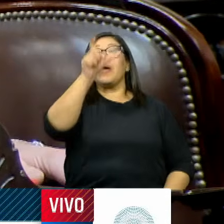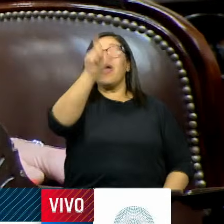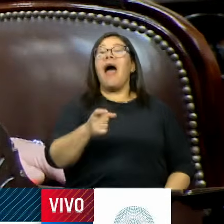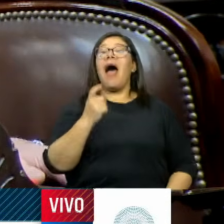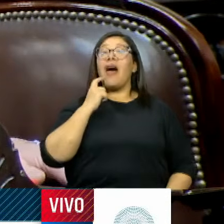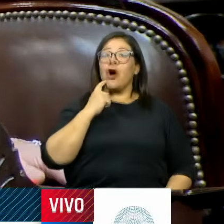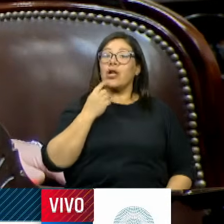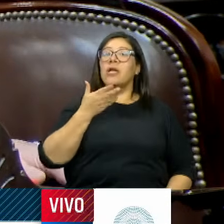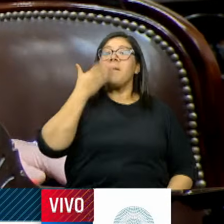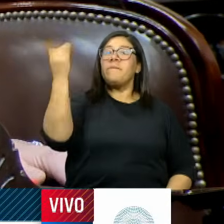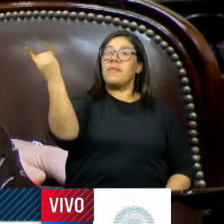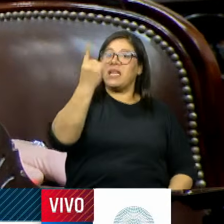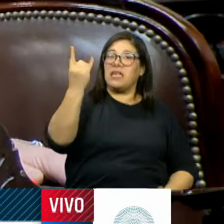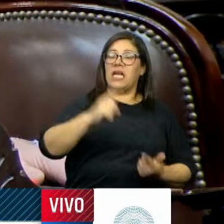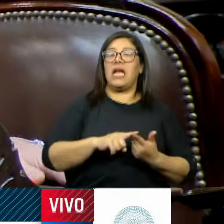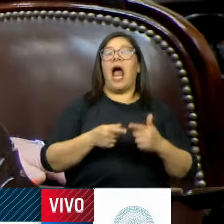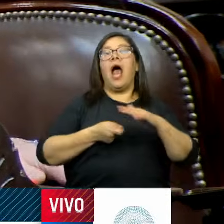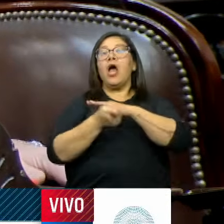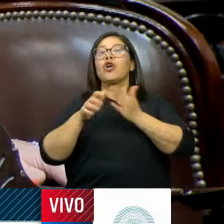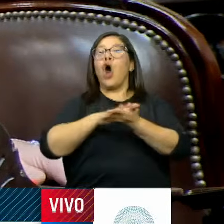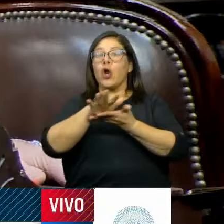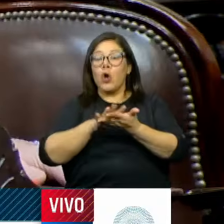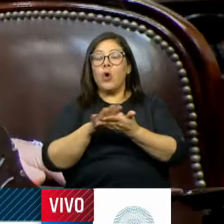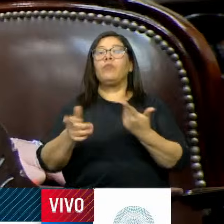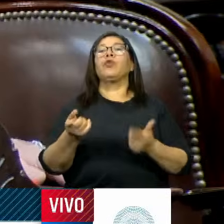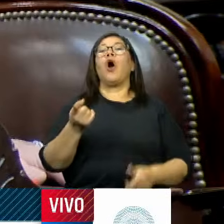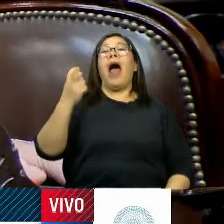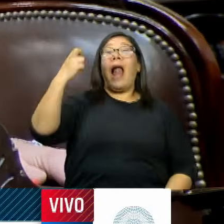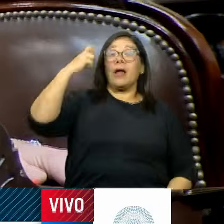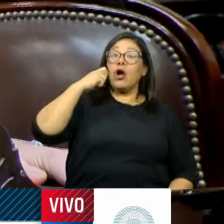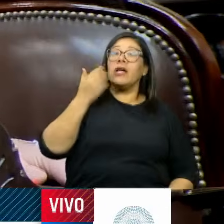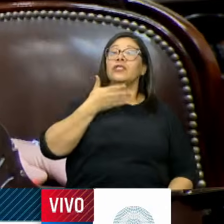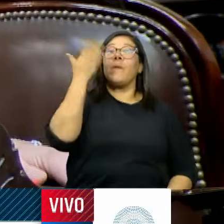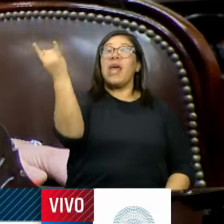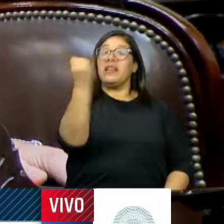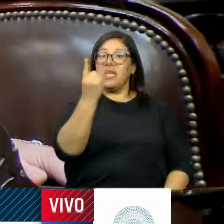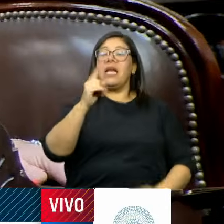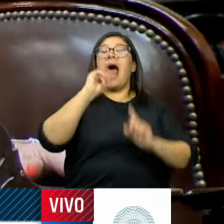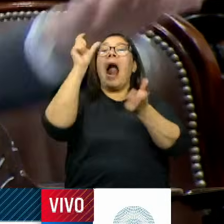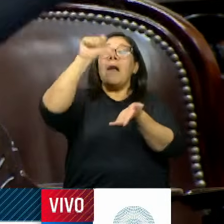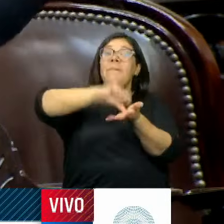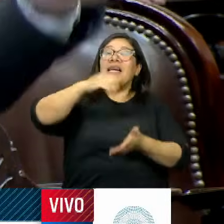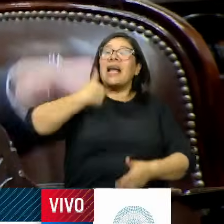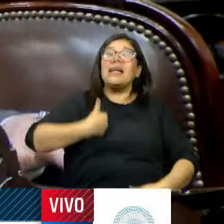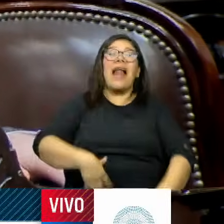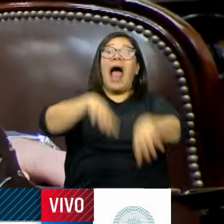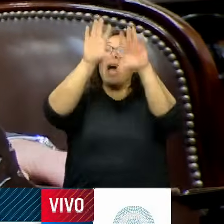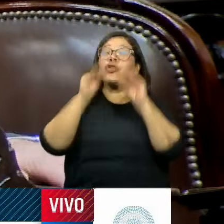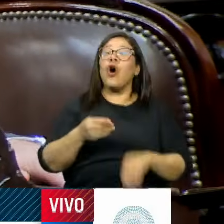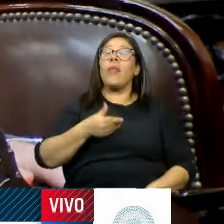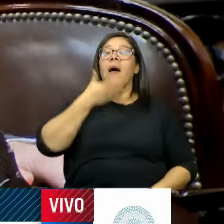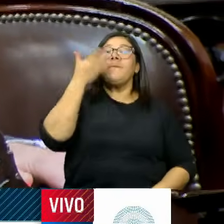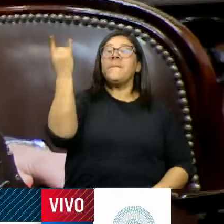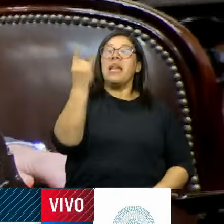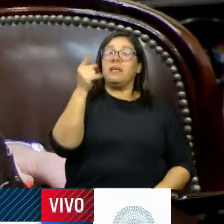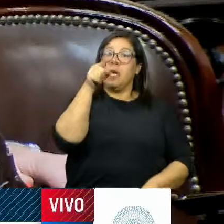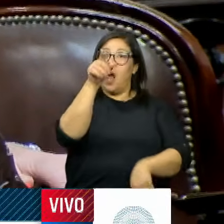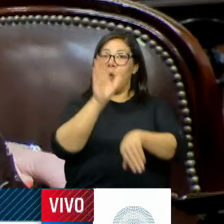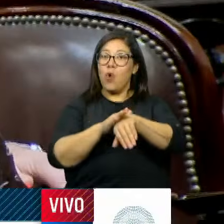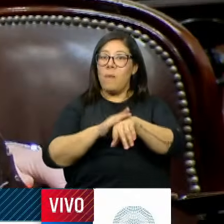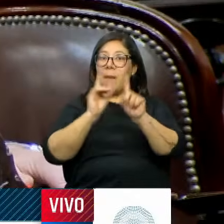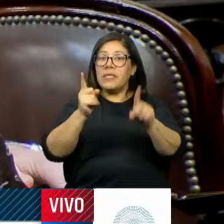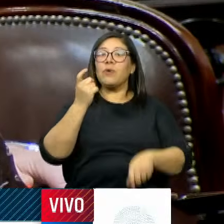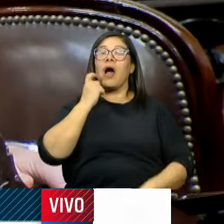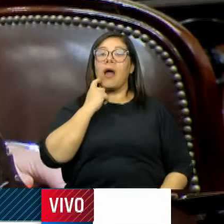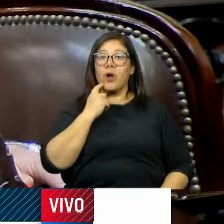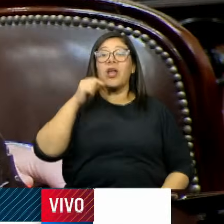gente, que nos mintió al Congreso, que le mintió al país y que no está en ninguna condiciones. Hoy en labor parlamentaria algunos nos daban clases de